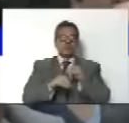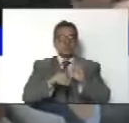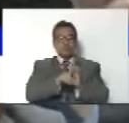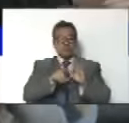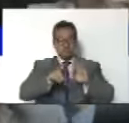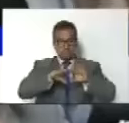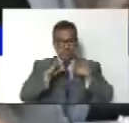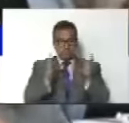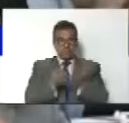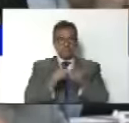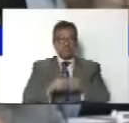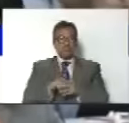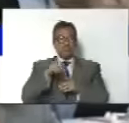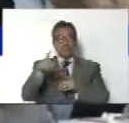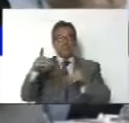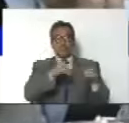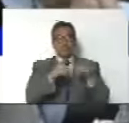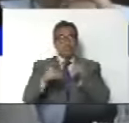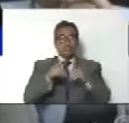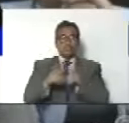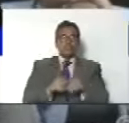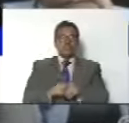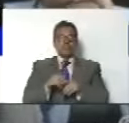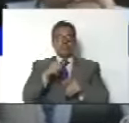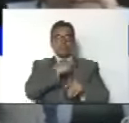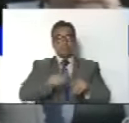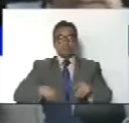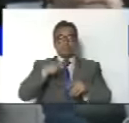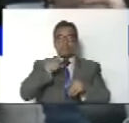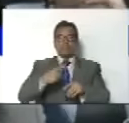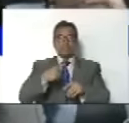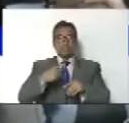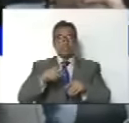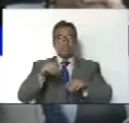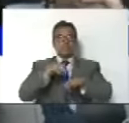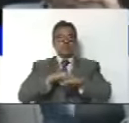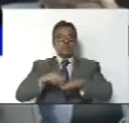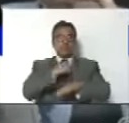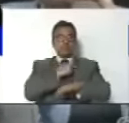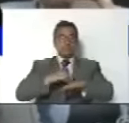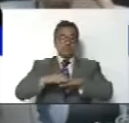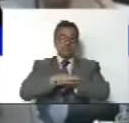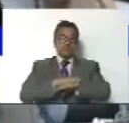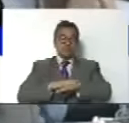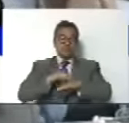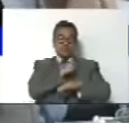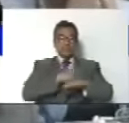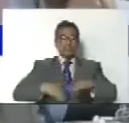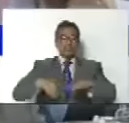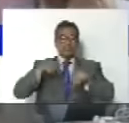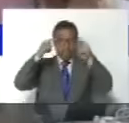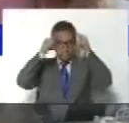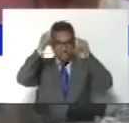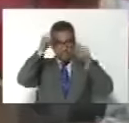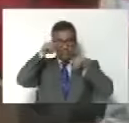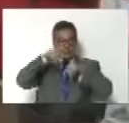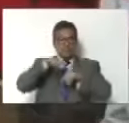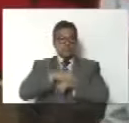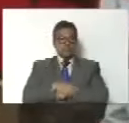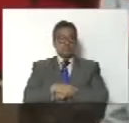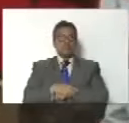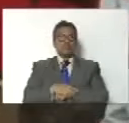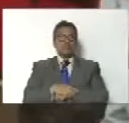mundo entero. Ese debate que nos dimos con el presidente obrero, perdón, con el presidente comandante Hugo Chávez Frías,